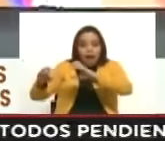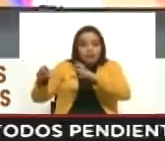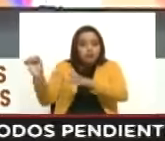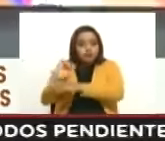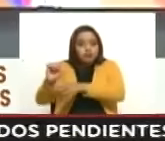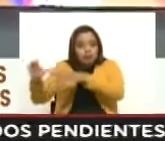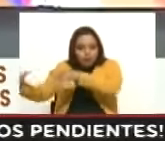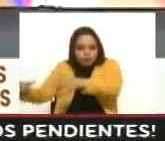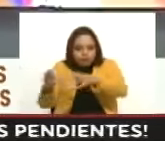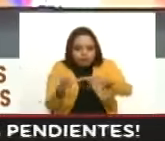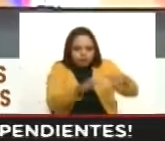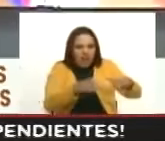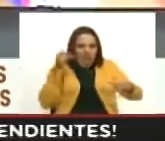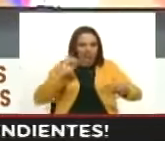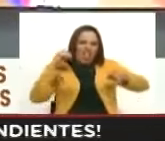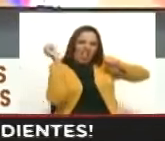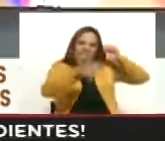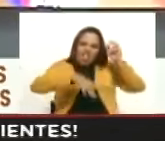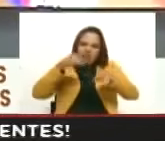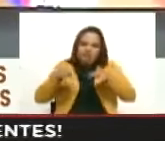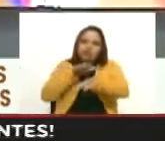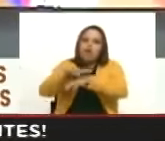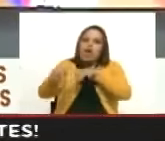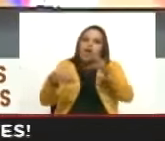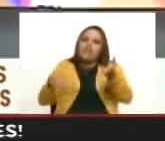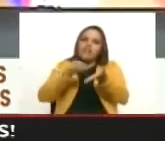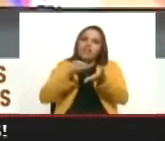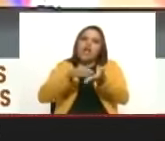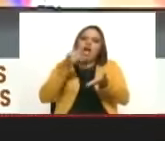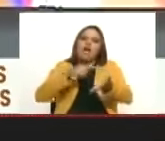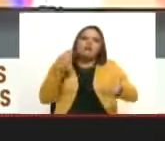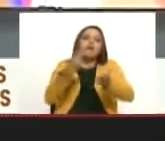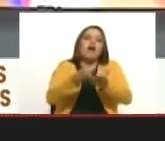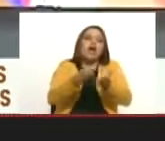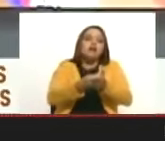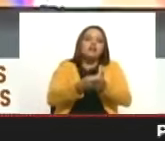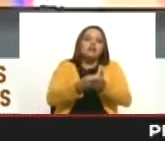De 4 o 5, que la mayoría de las veces están pagándole